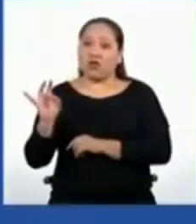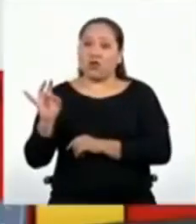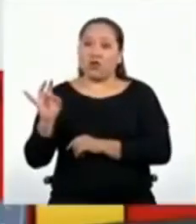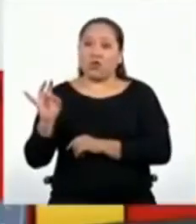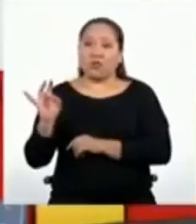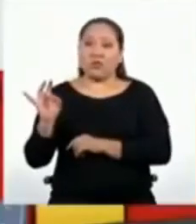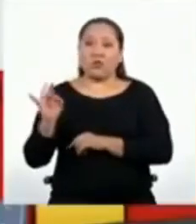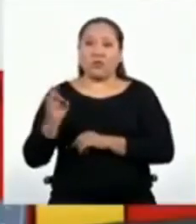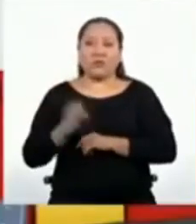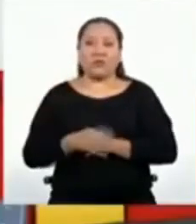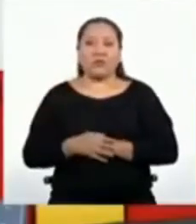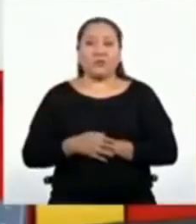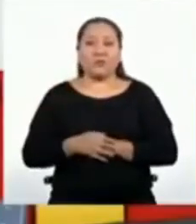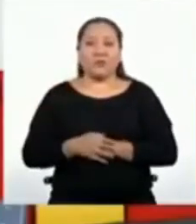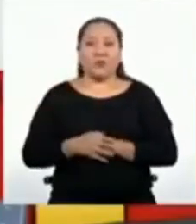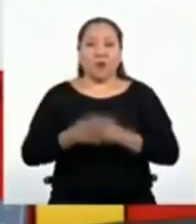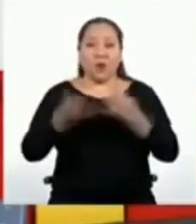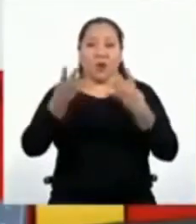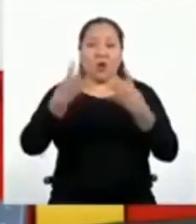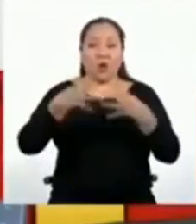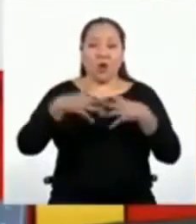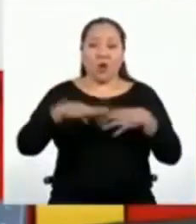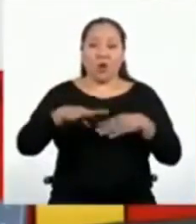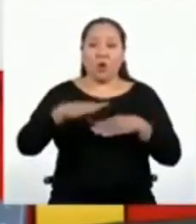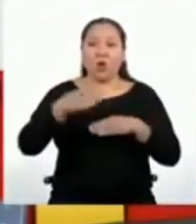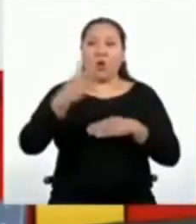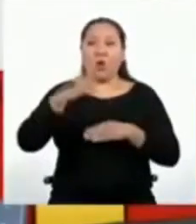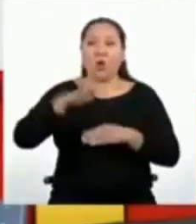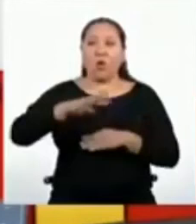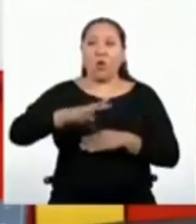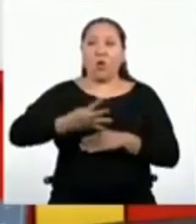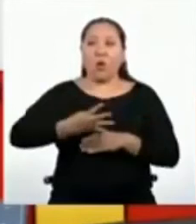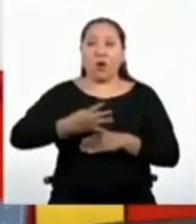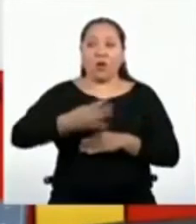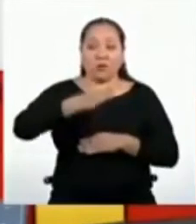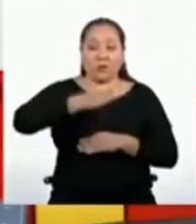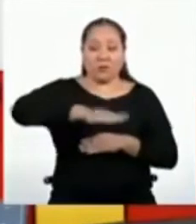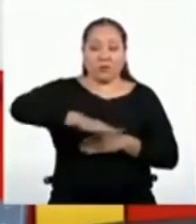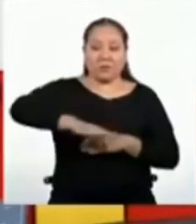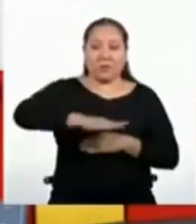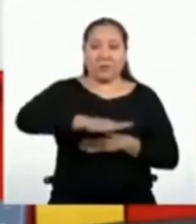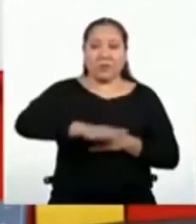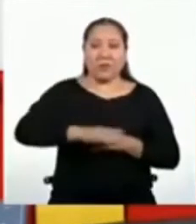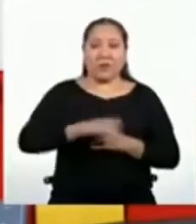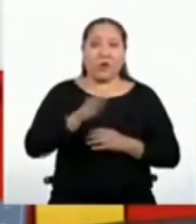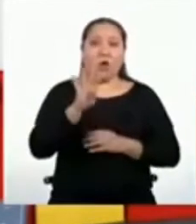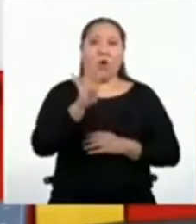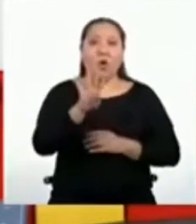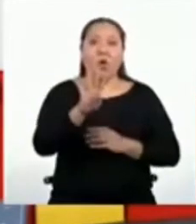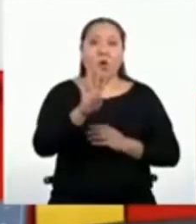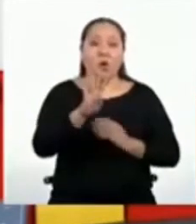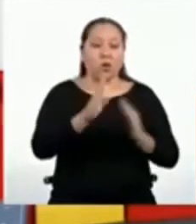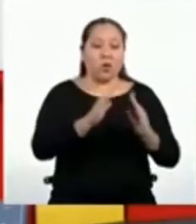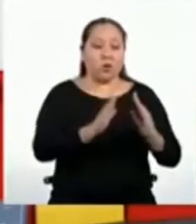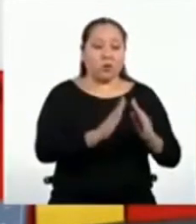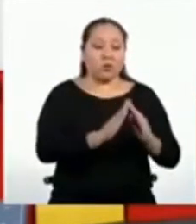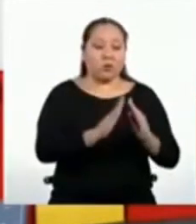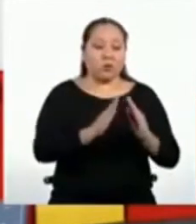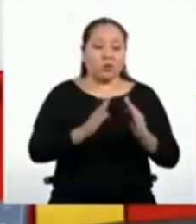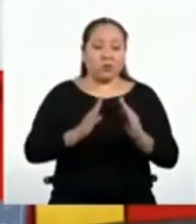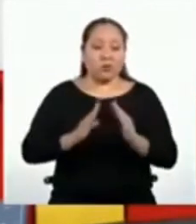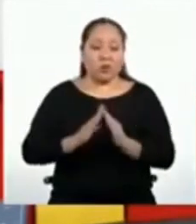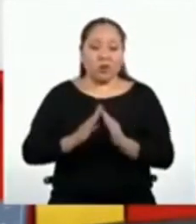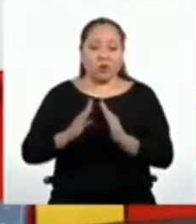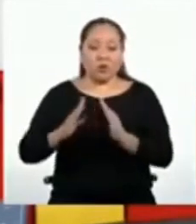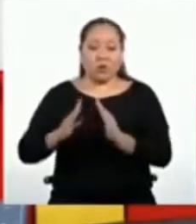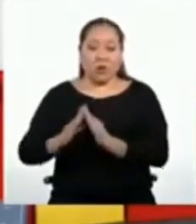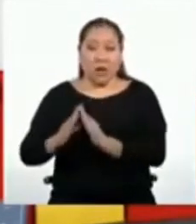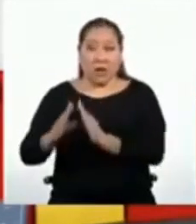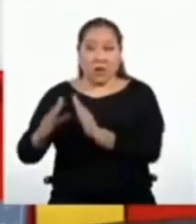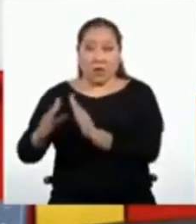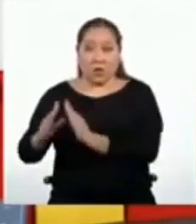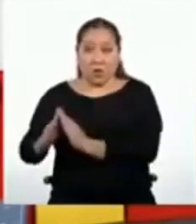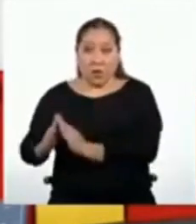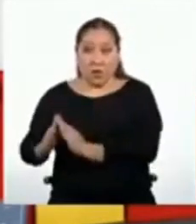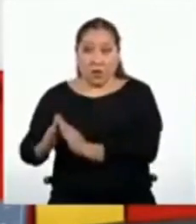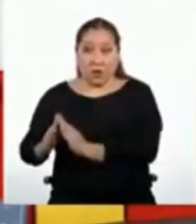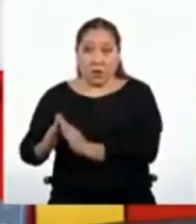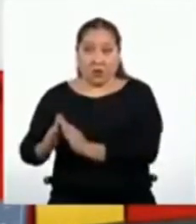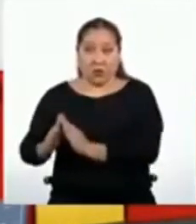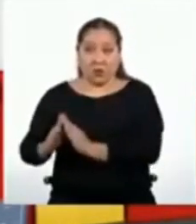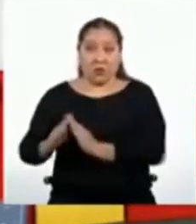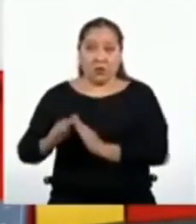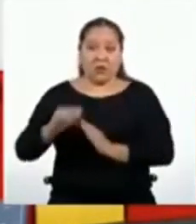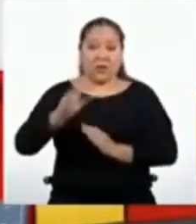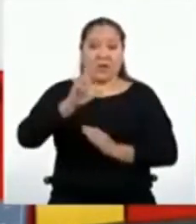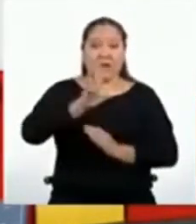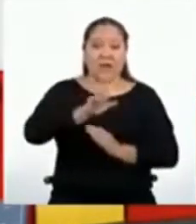naipes. Y para el cuarto piso son 4 pares de naipes y